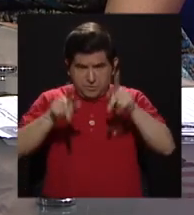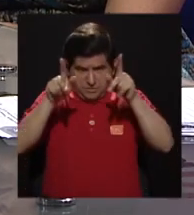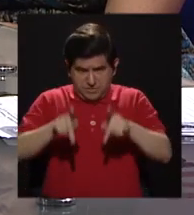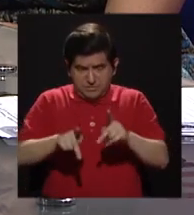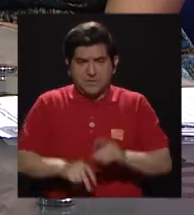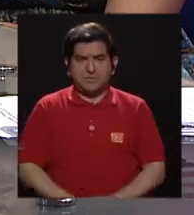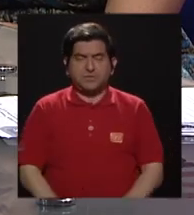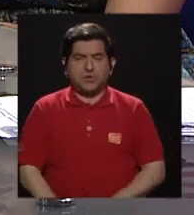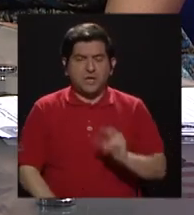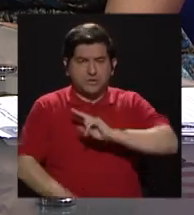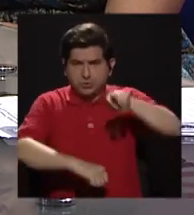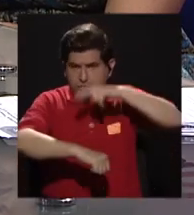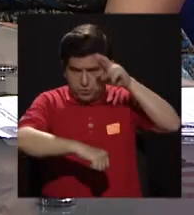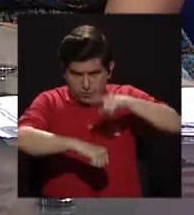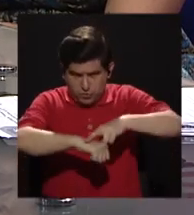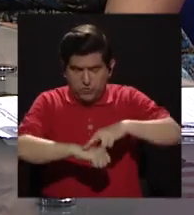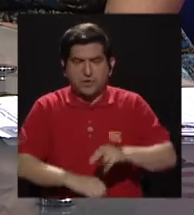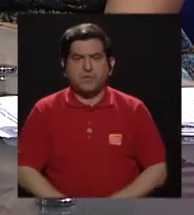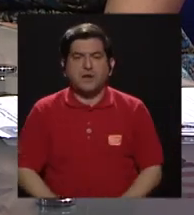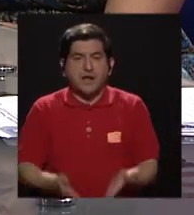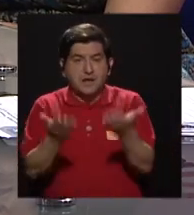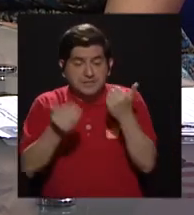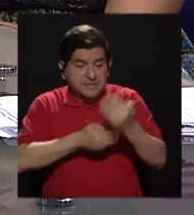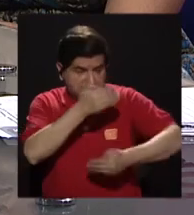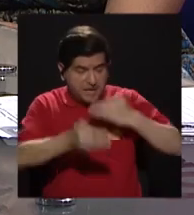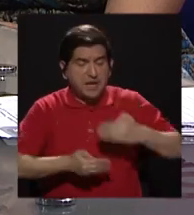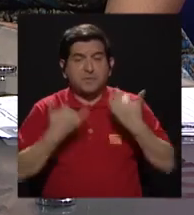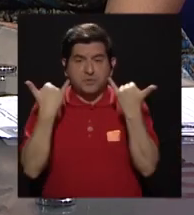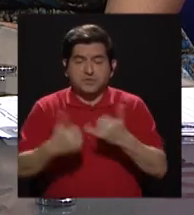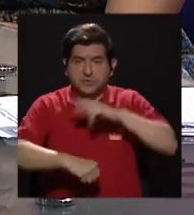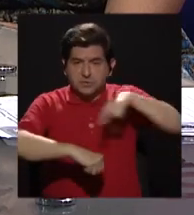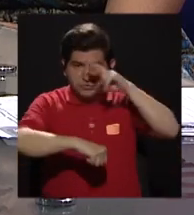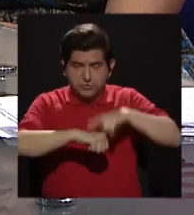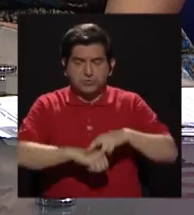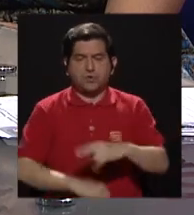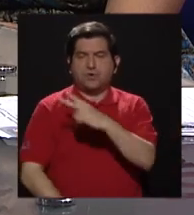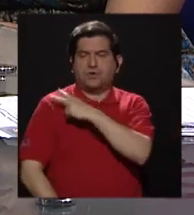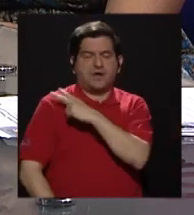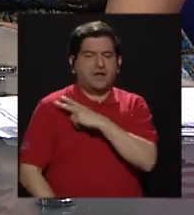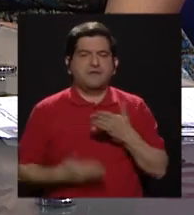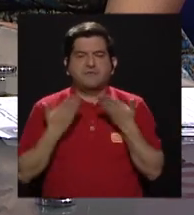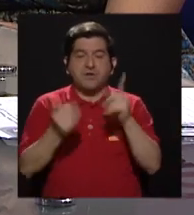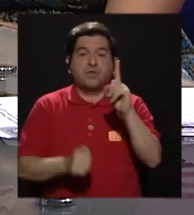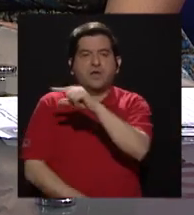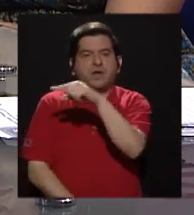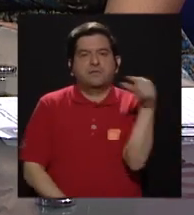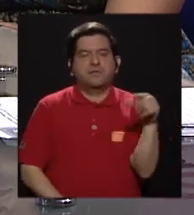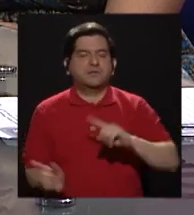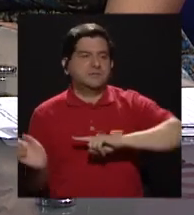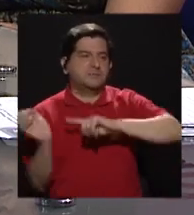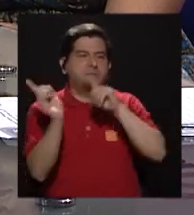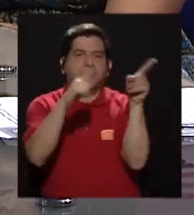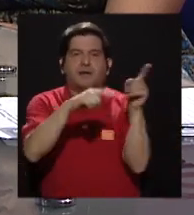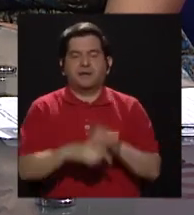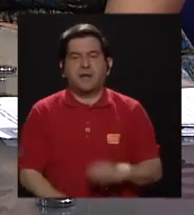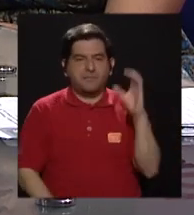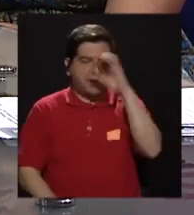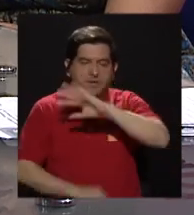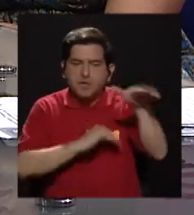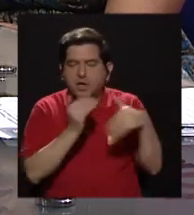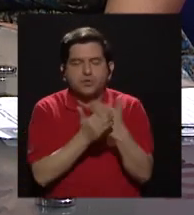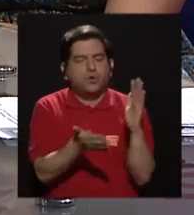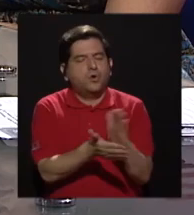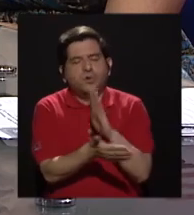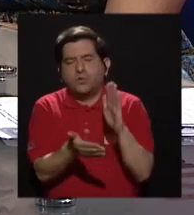de forma irregular. Además, si quieren regularizarse, un patrón no te va a dar una semana para que vayas a buscar todos